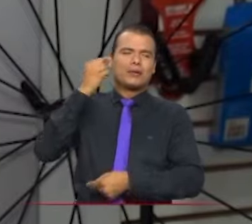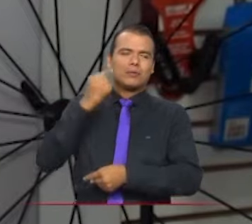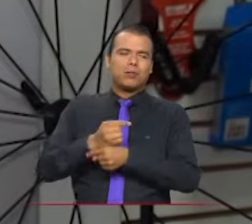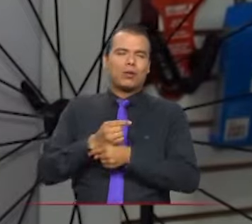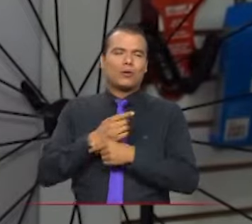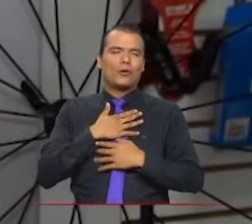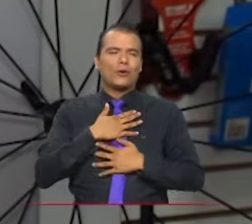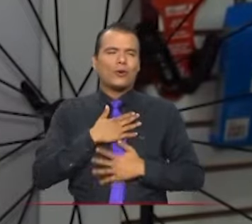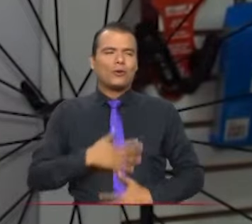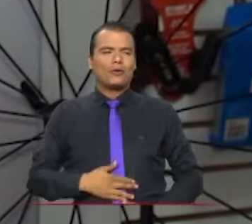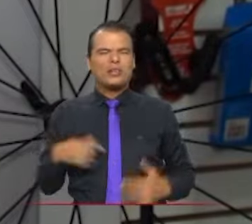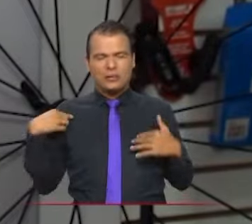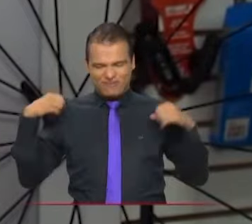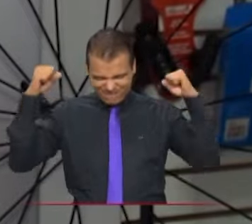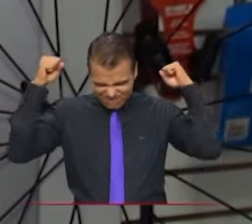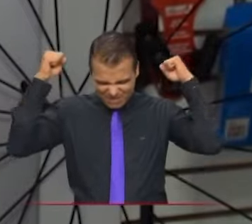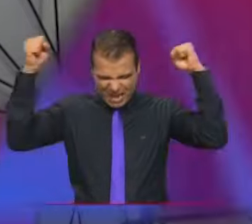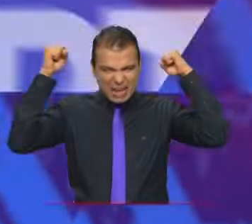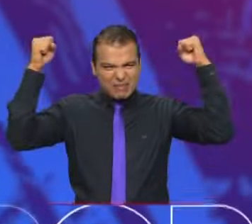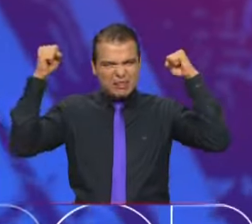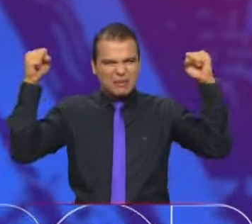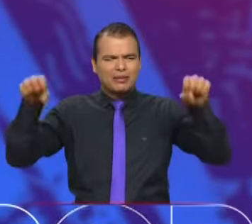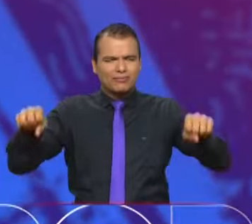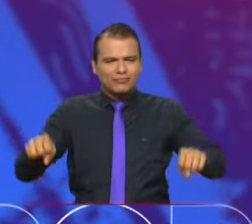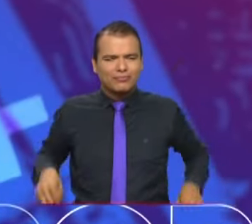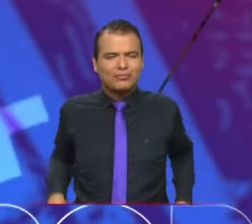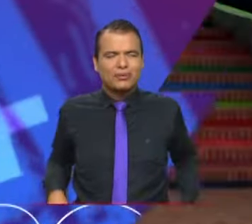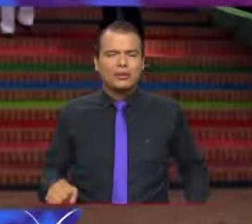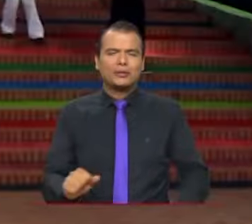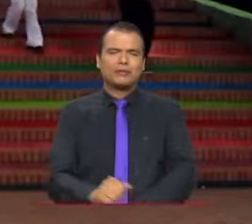llegado levantando los brazos ahí en Bucaramanga.